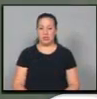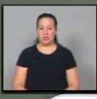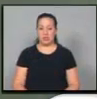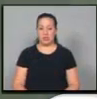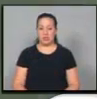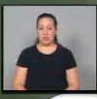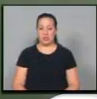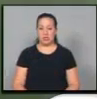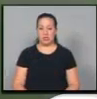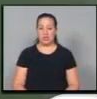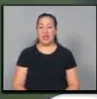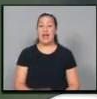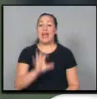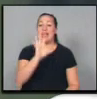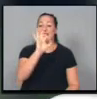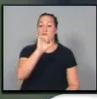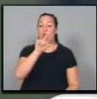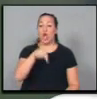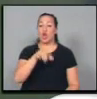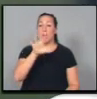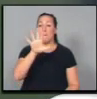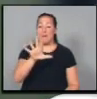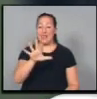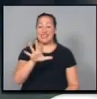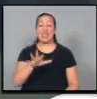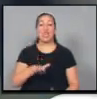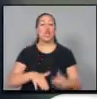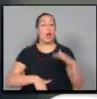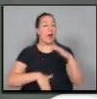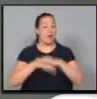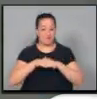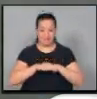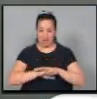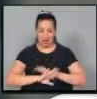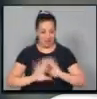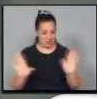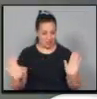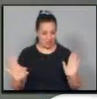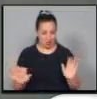Recordemos que 0,5 gramos de alcohol en sangre es lo permitido.